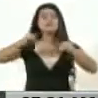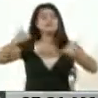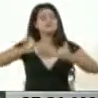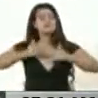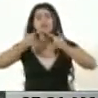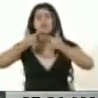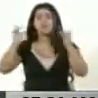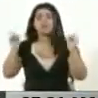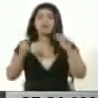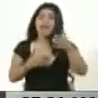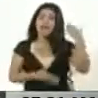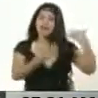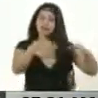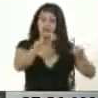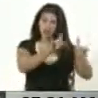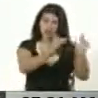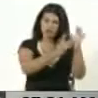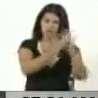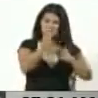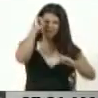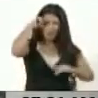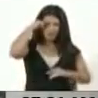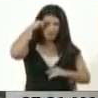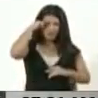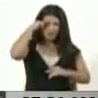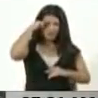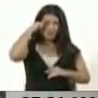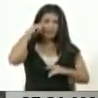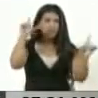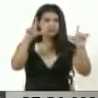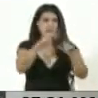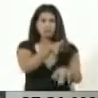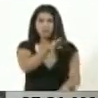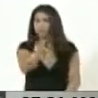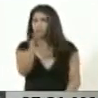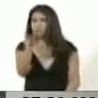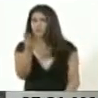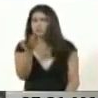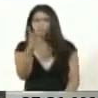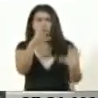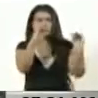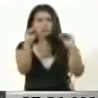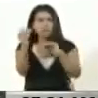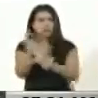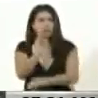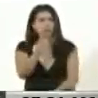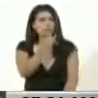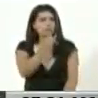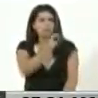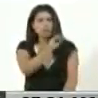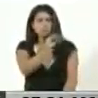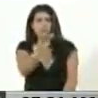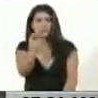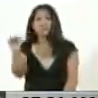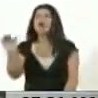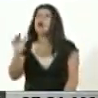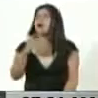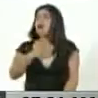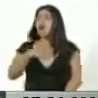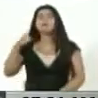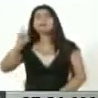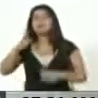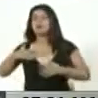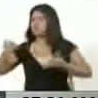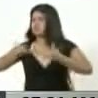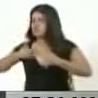Santa María y nos dejaron a ciegas, todos los venezolanos aprendimos a hacer nuestra comunicación, aprendimos a buscar la fuente, aprendimos a divulgar una noticia,